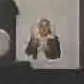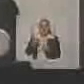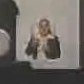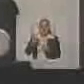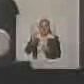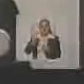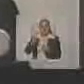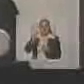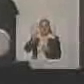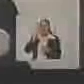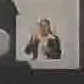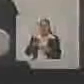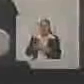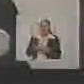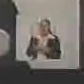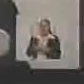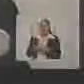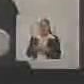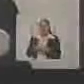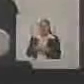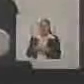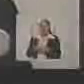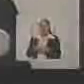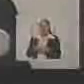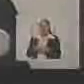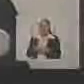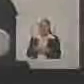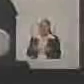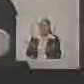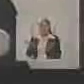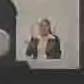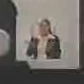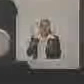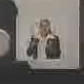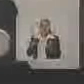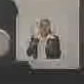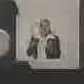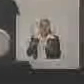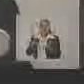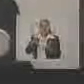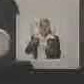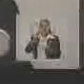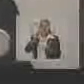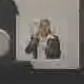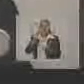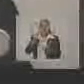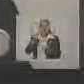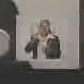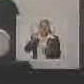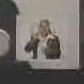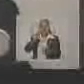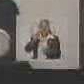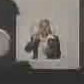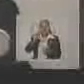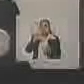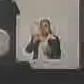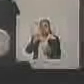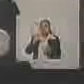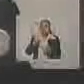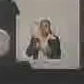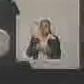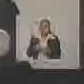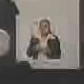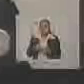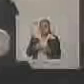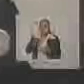concluye y que busca la continuidad con Cristian von Rüebich es hacer este tipo de prácticas. Decir que con 80 bicicletas